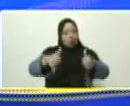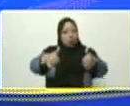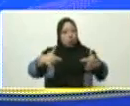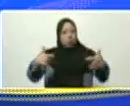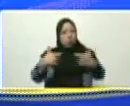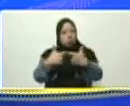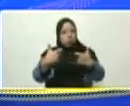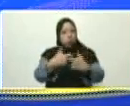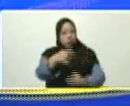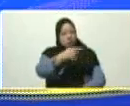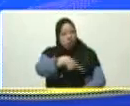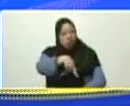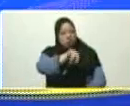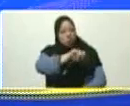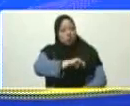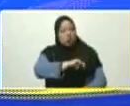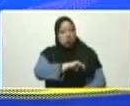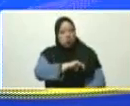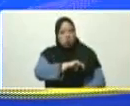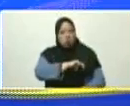por el lago de Maracaibo,